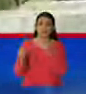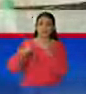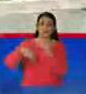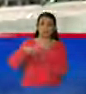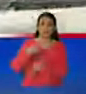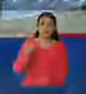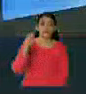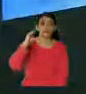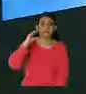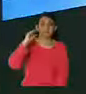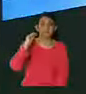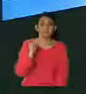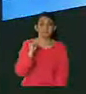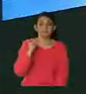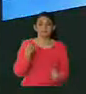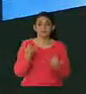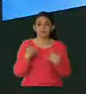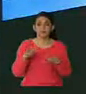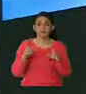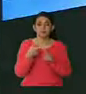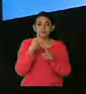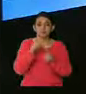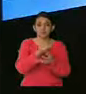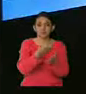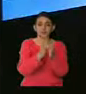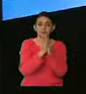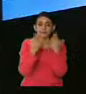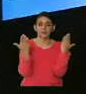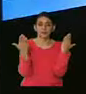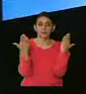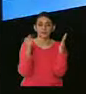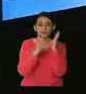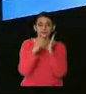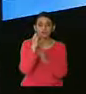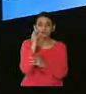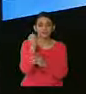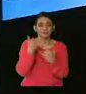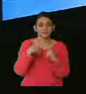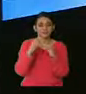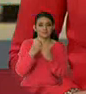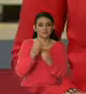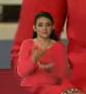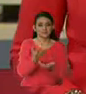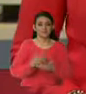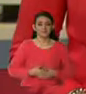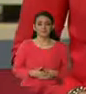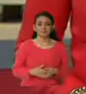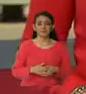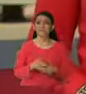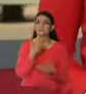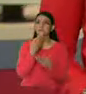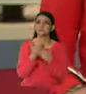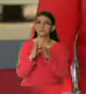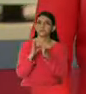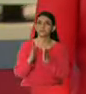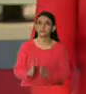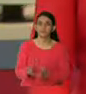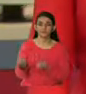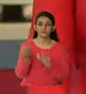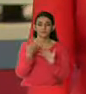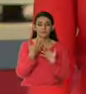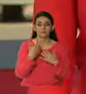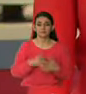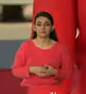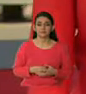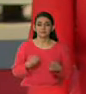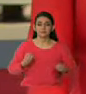menos dinero. Hasta aquí con la primera actualización noticiosa del Comercio en un Clic. Continuamos con más información. Gracias, Anita Belén, por esa información.